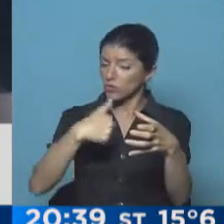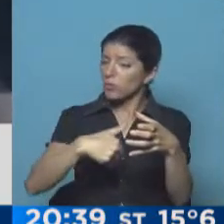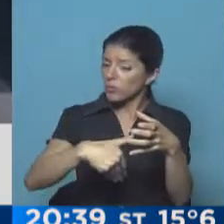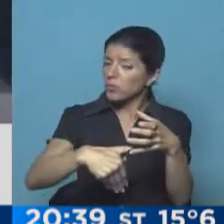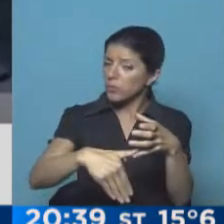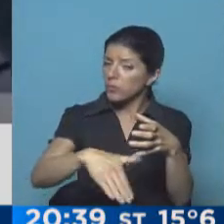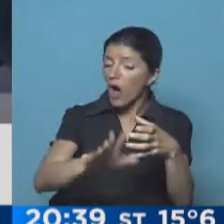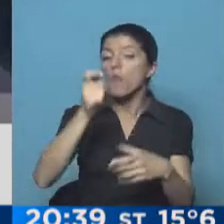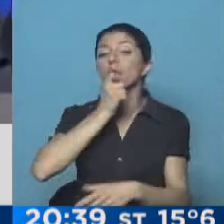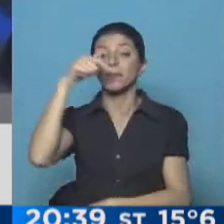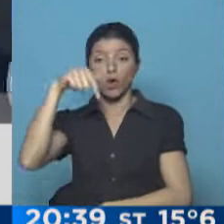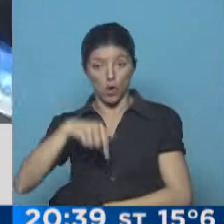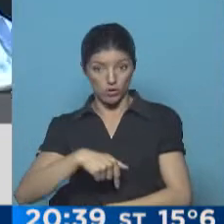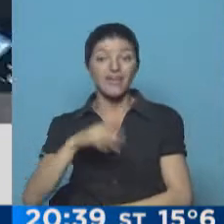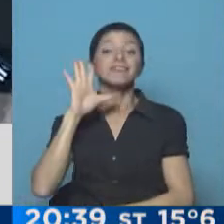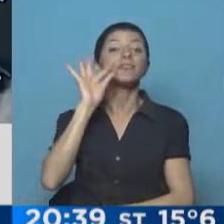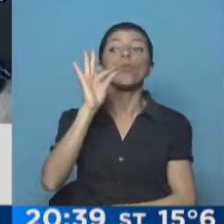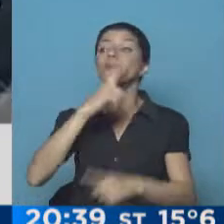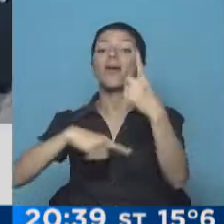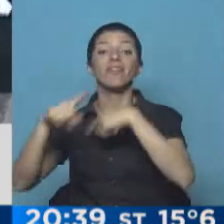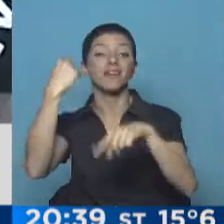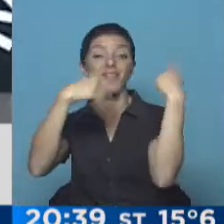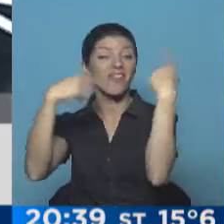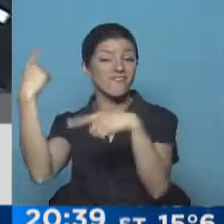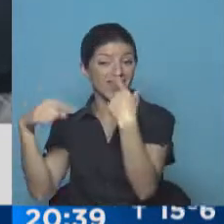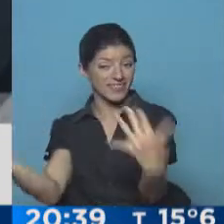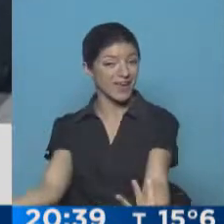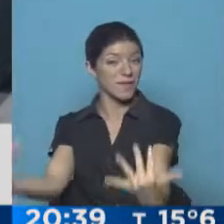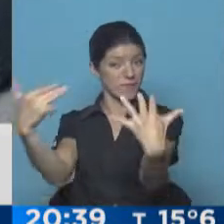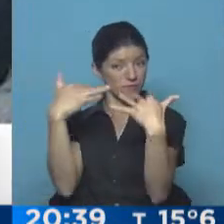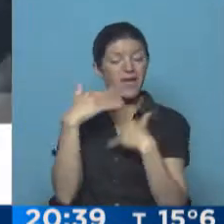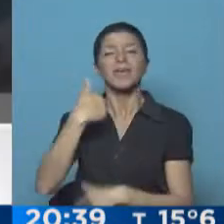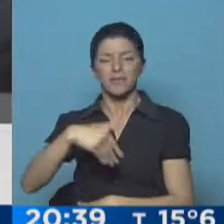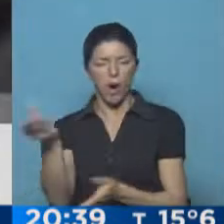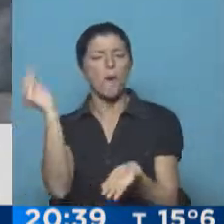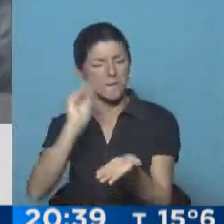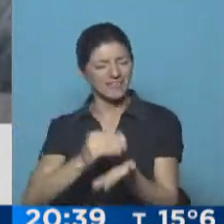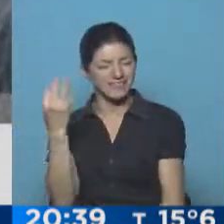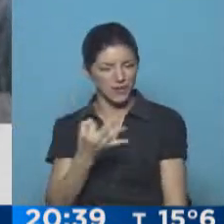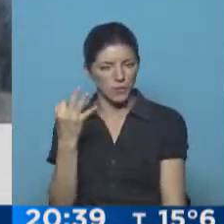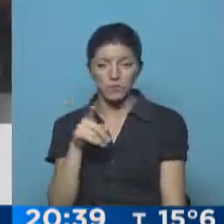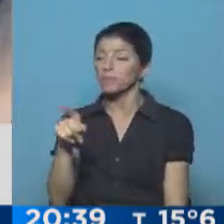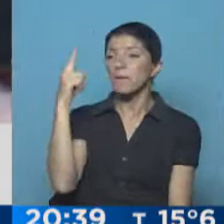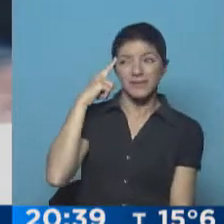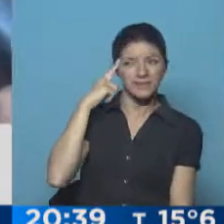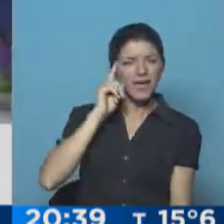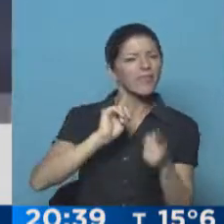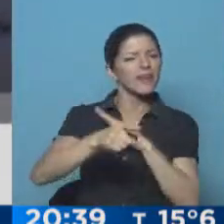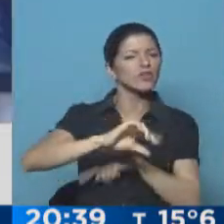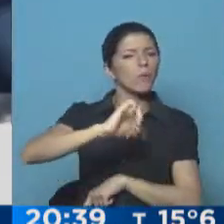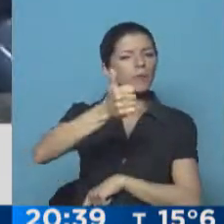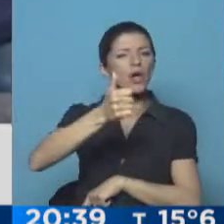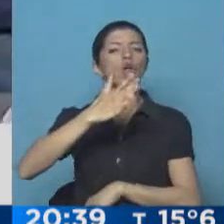dio hoy, en este caso estos 50 dirigentes, y estoy seguro que va a ocurrir con otros más. ¿Se sienten ganadores en primera vuelta? A ambos, le pregunto.